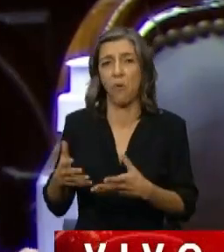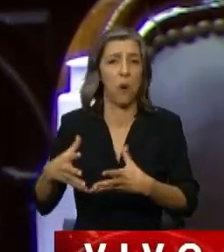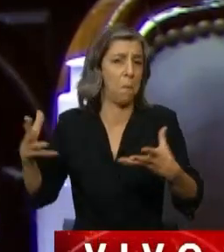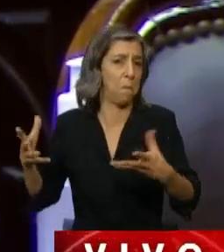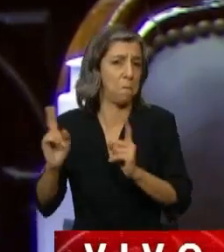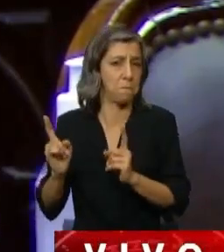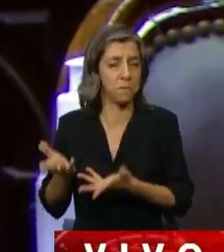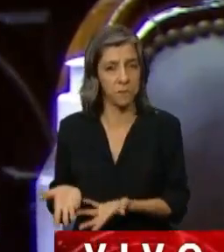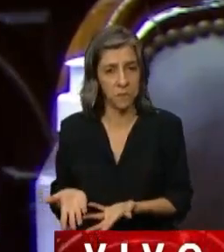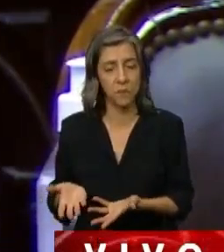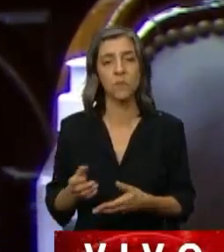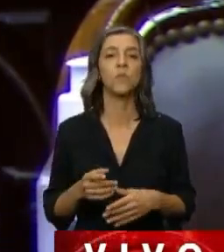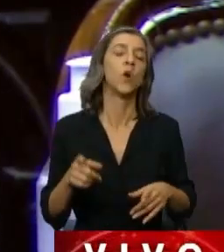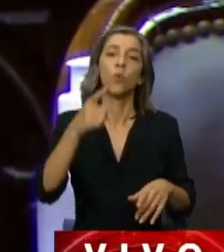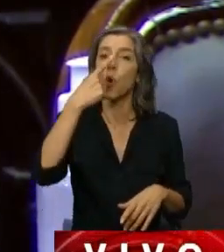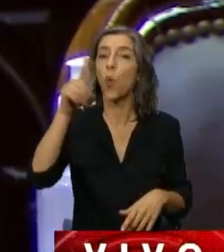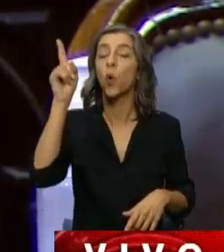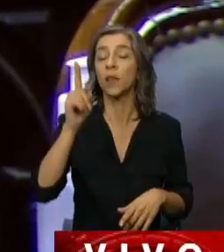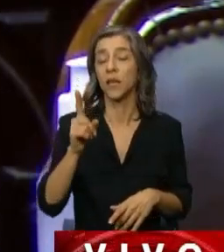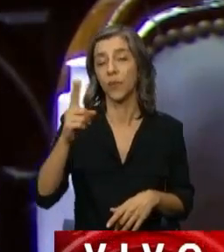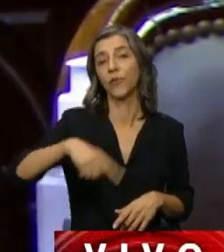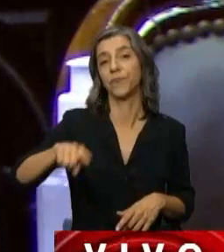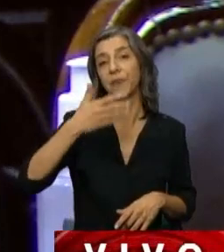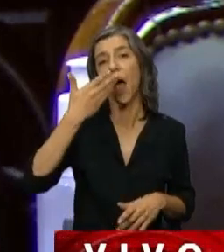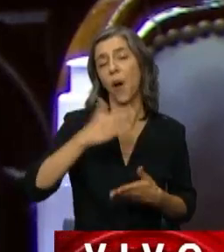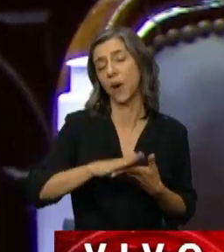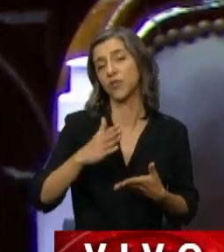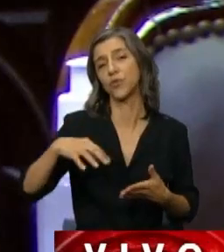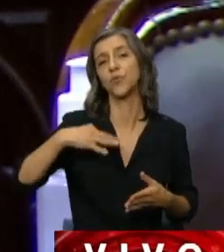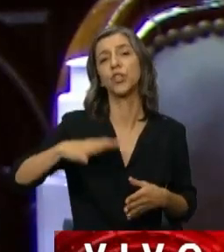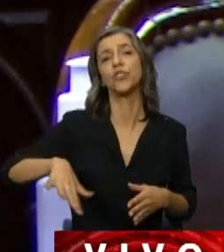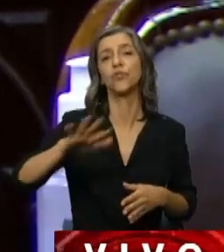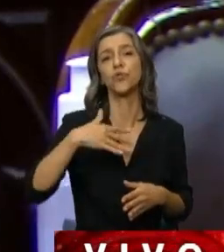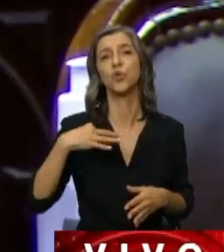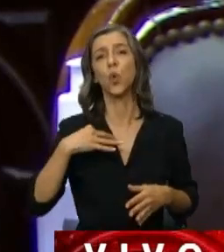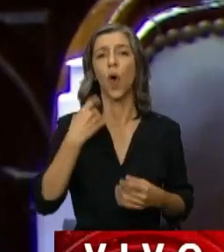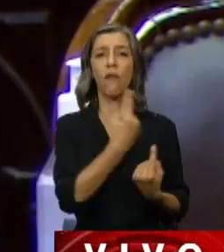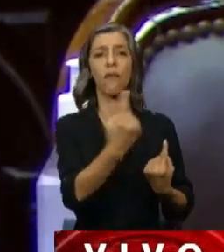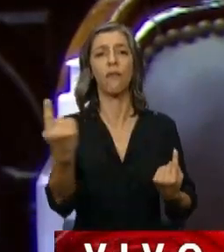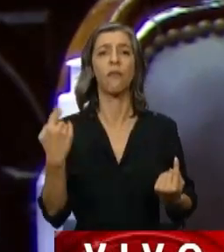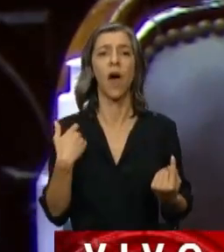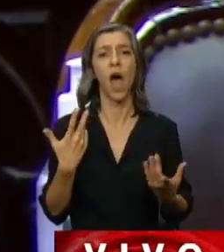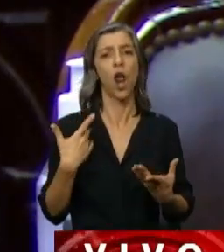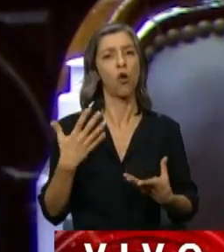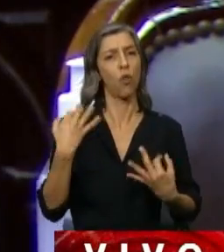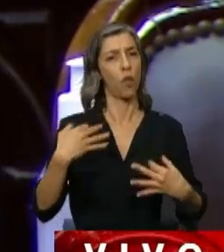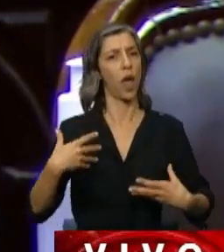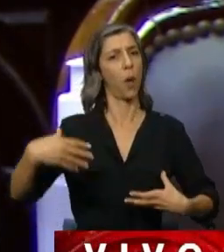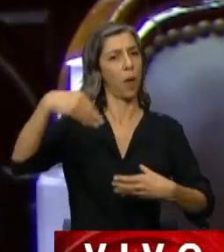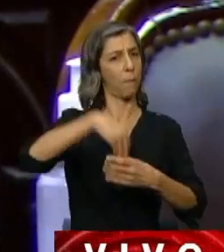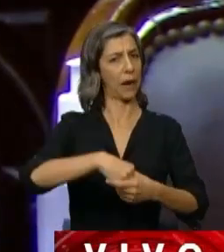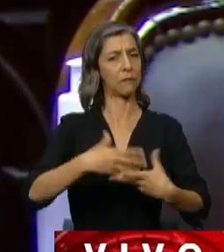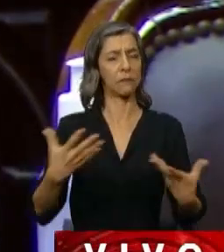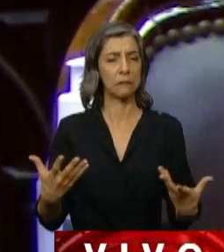insistido la participación ciudadana la verdad que mira la discusión especulativamente